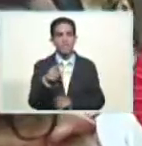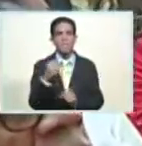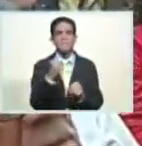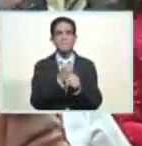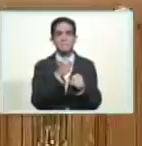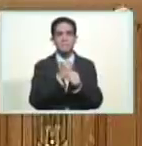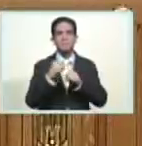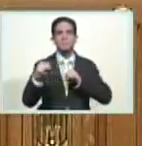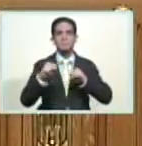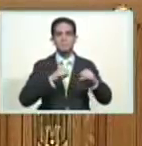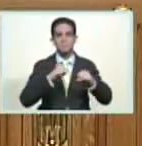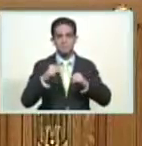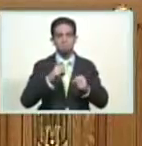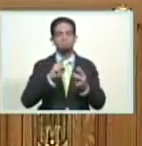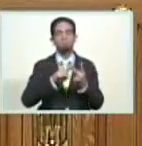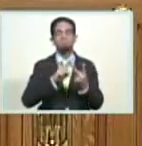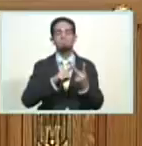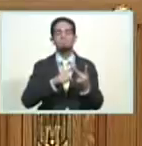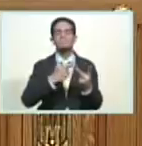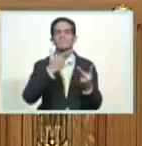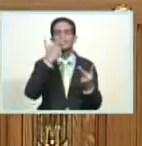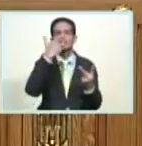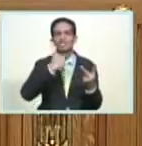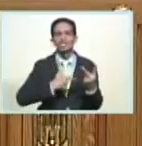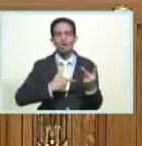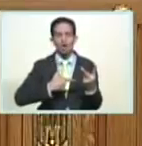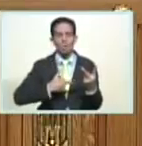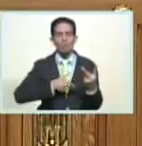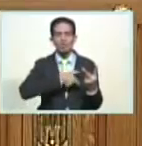al movimiento Somos Venezuela, que ha nacido